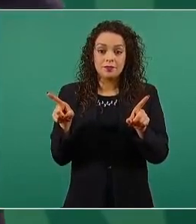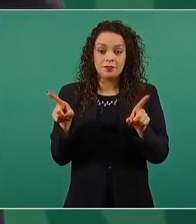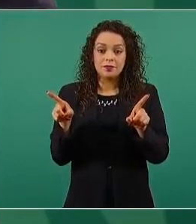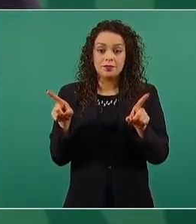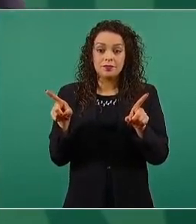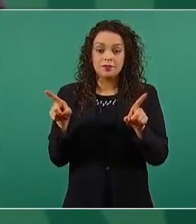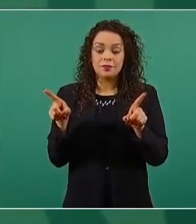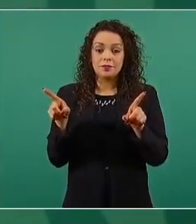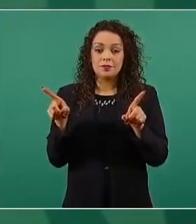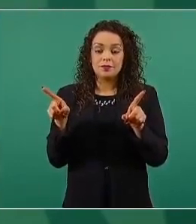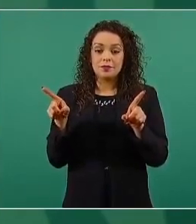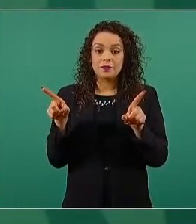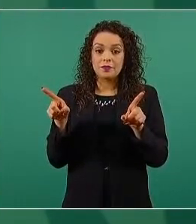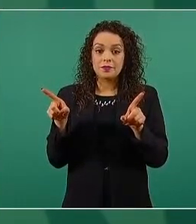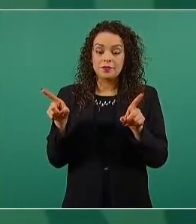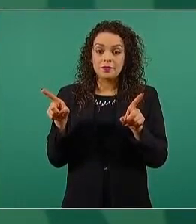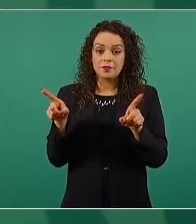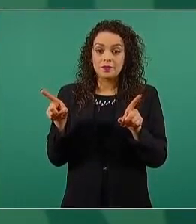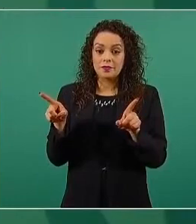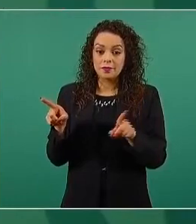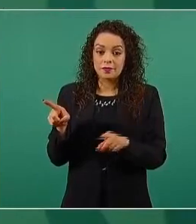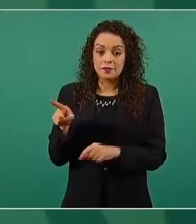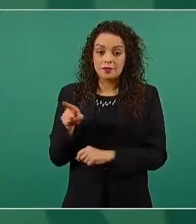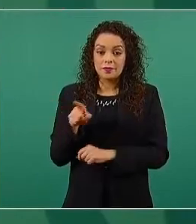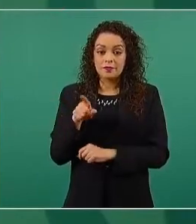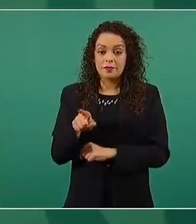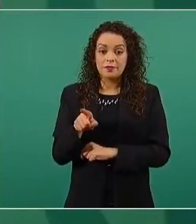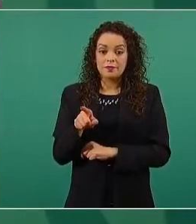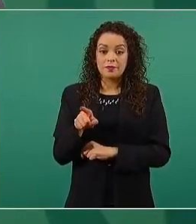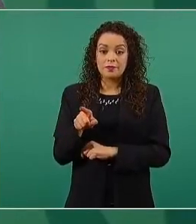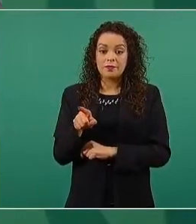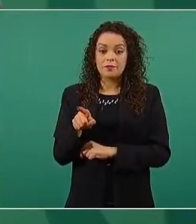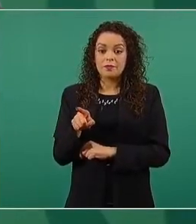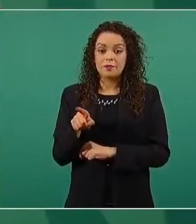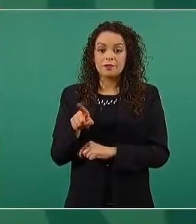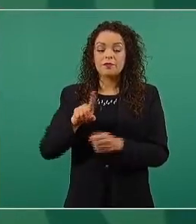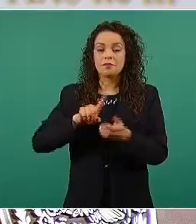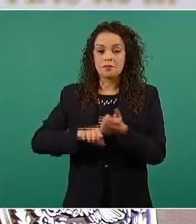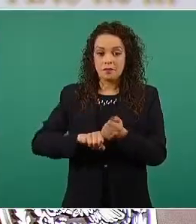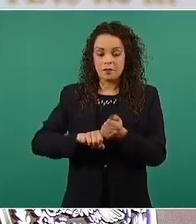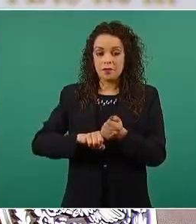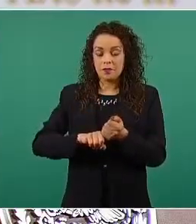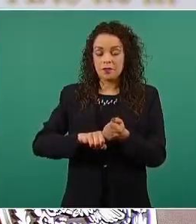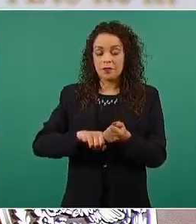El migrante de Centroamérica, el migrante de España,